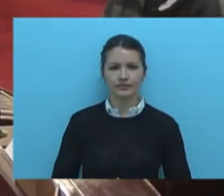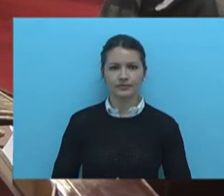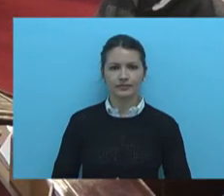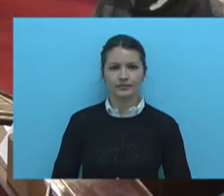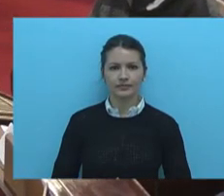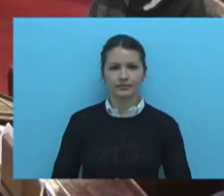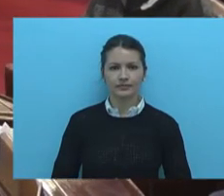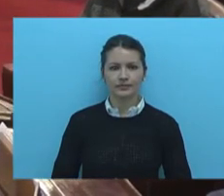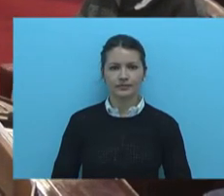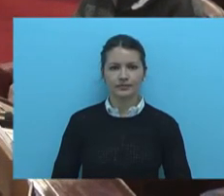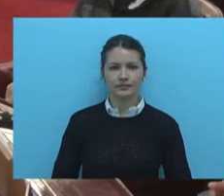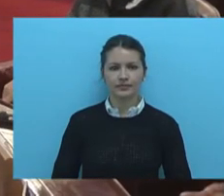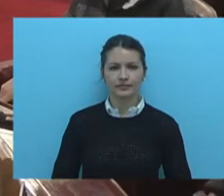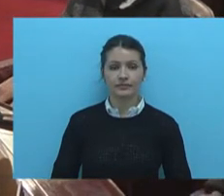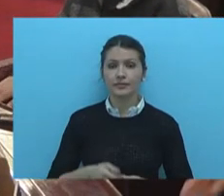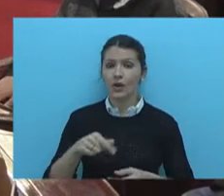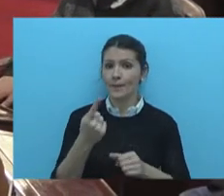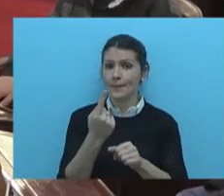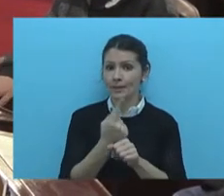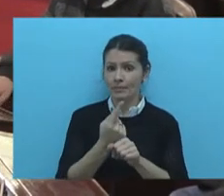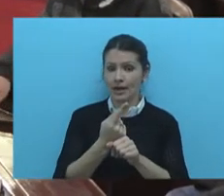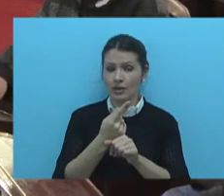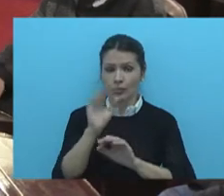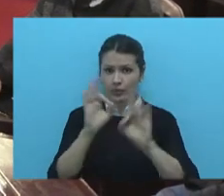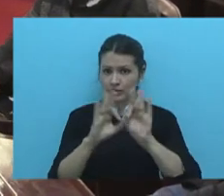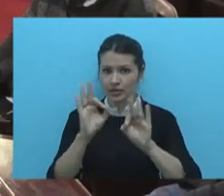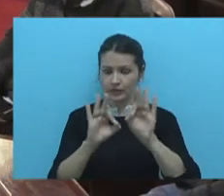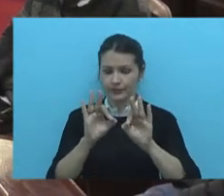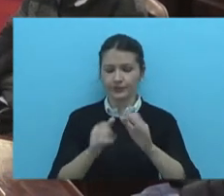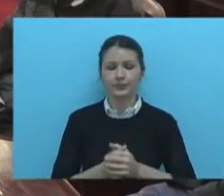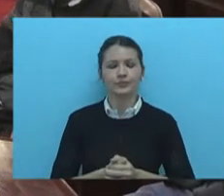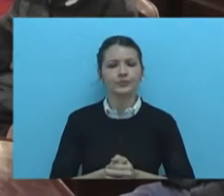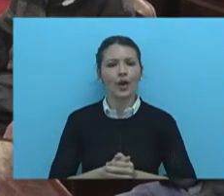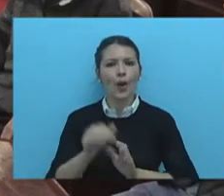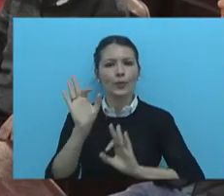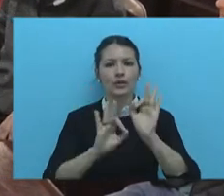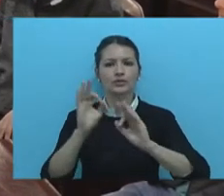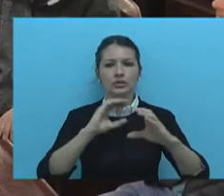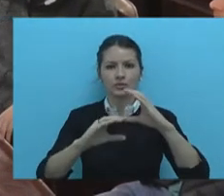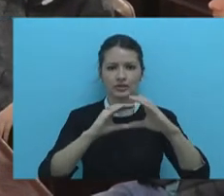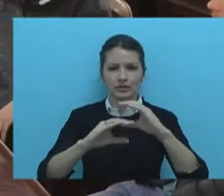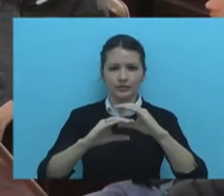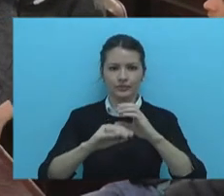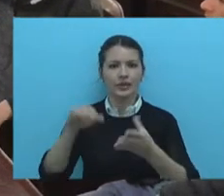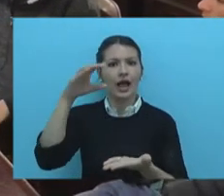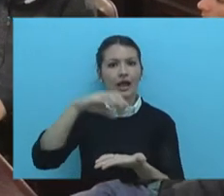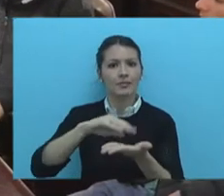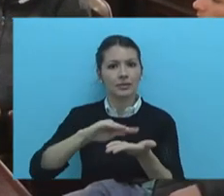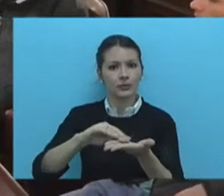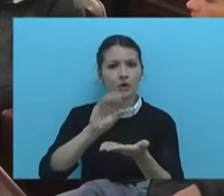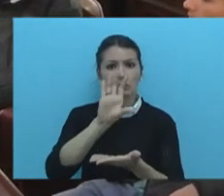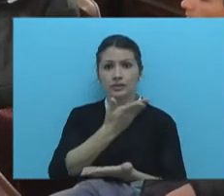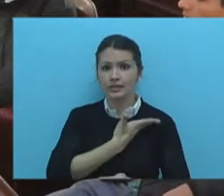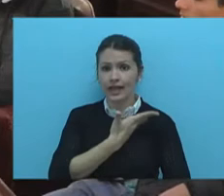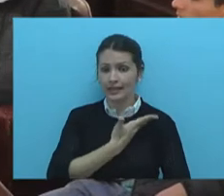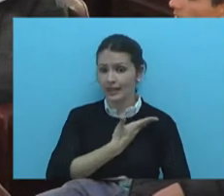Va a dar el proyecto que vamos a tratar. Proyecto de comunicación. La Cámara de Diputados de la Provincia de Santa